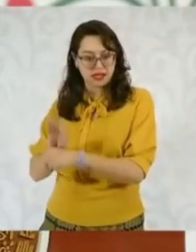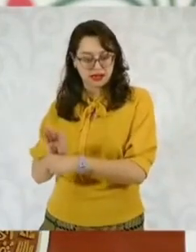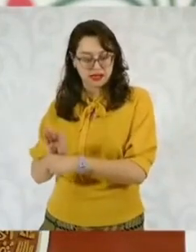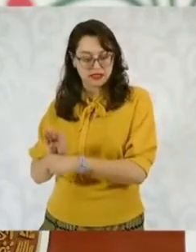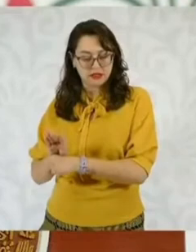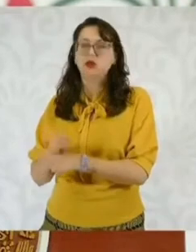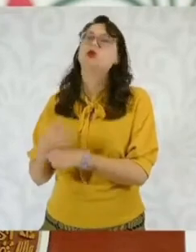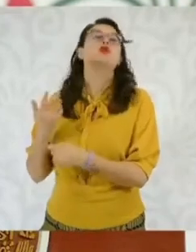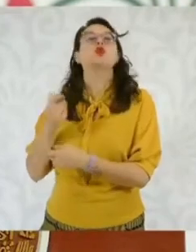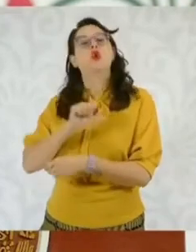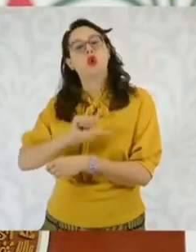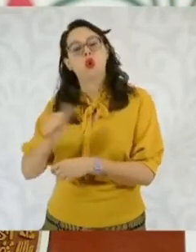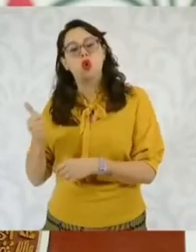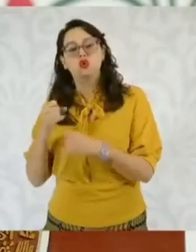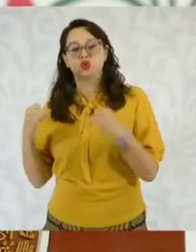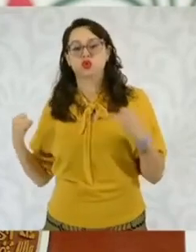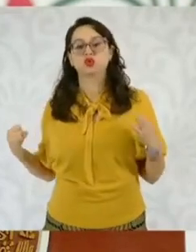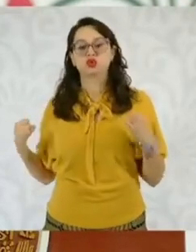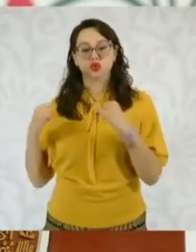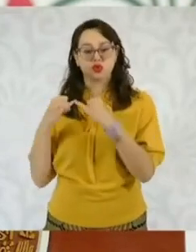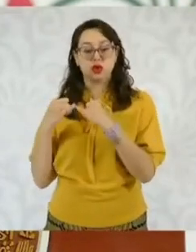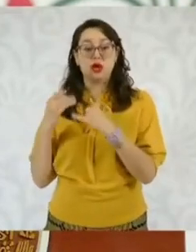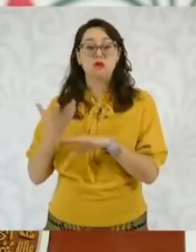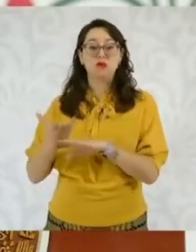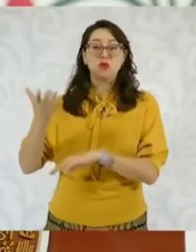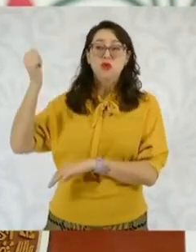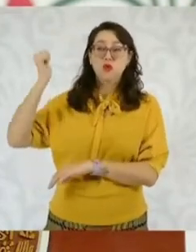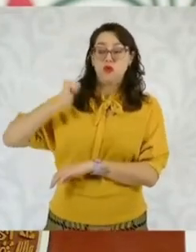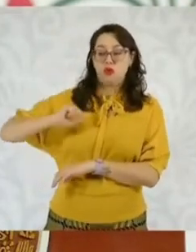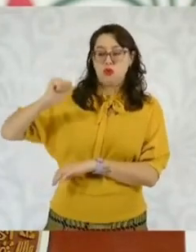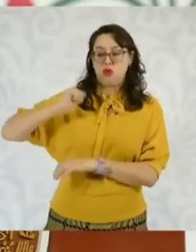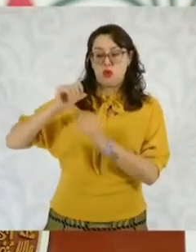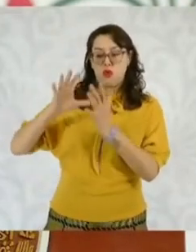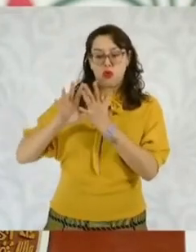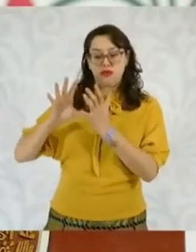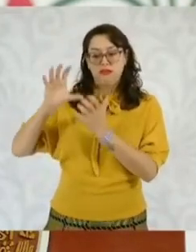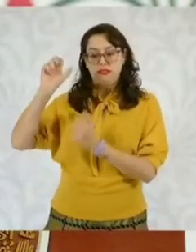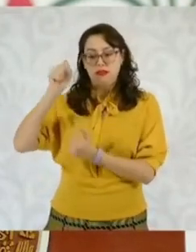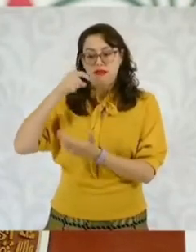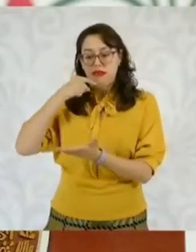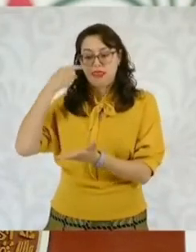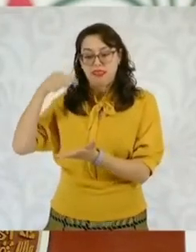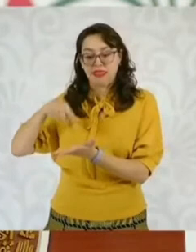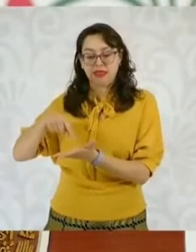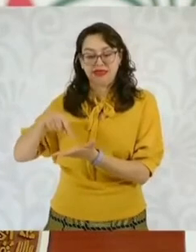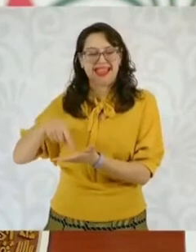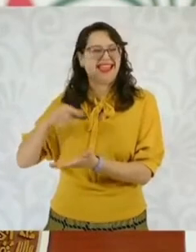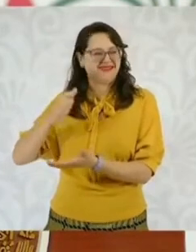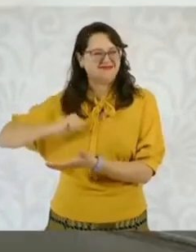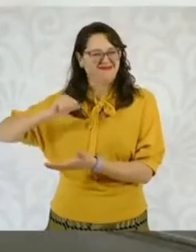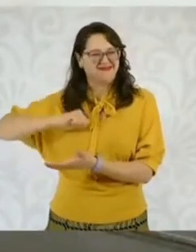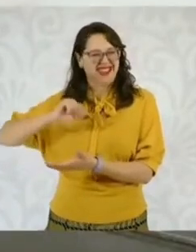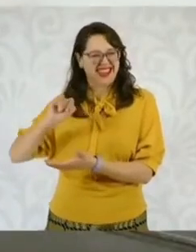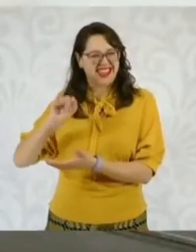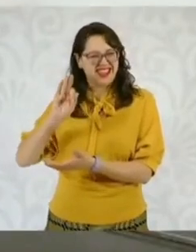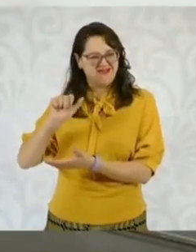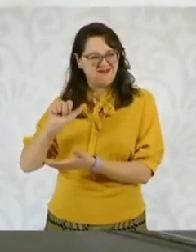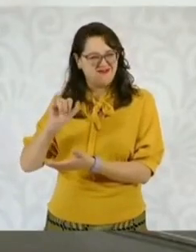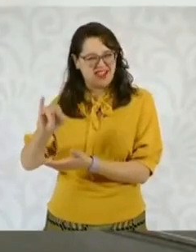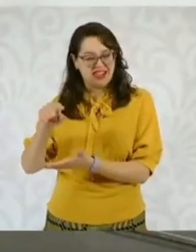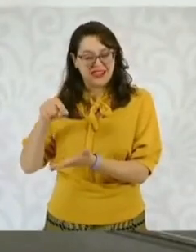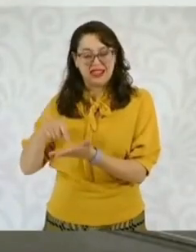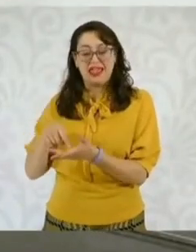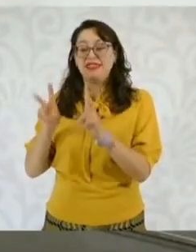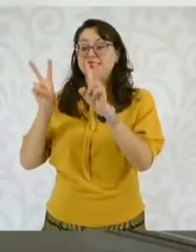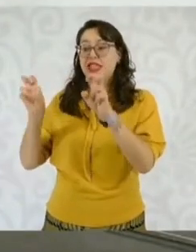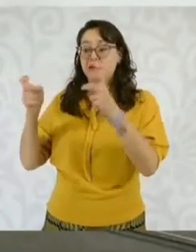era el INAI, venía un transitorio en la Constitución que decía la parte de datos personales, sobre todo los que son